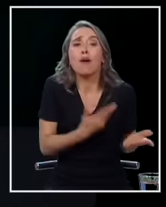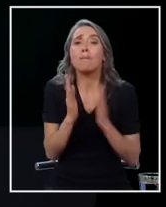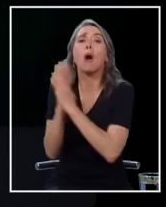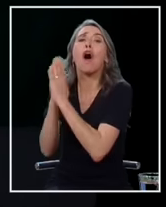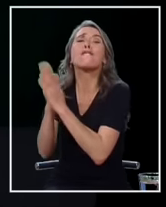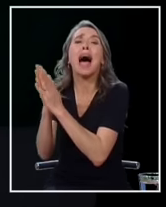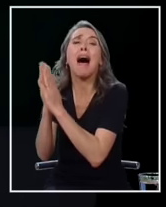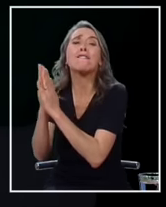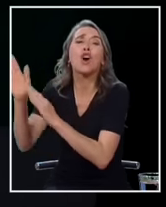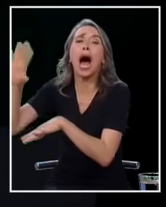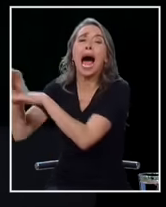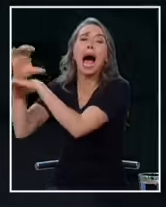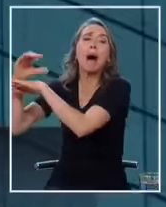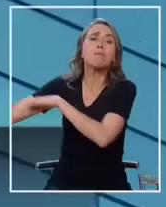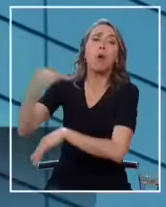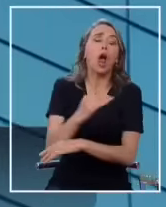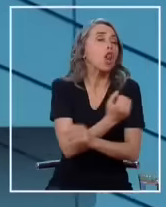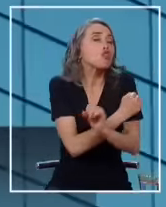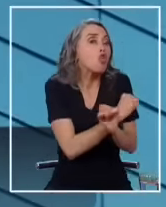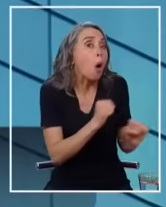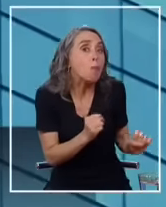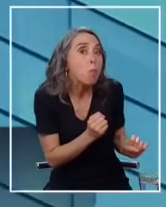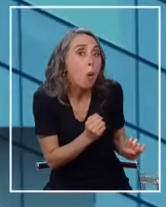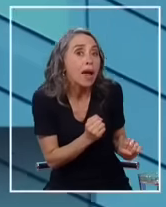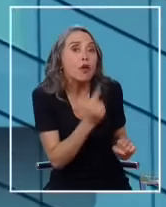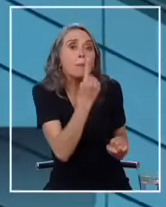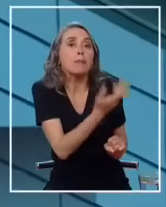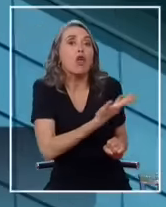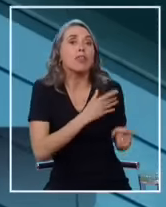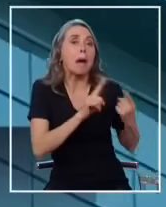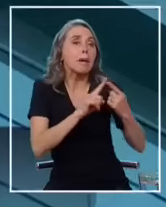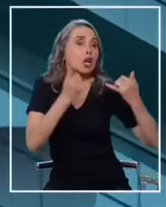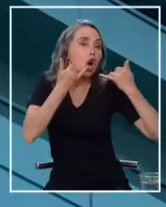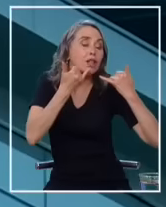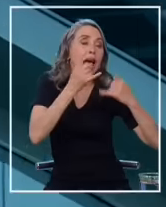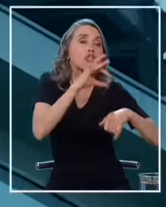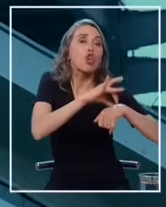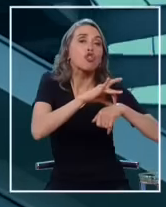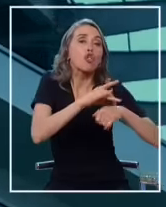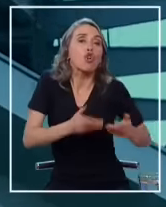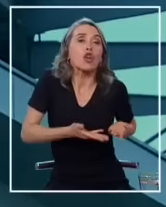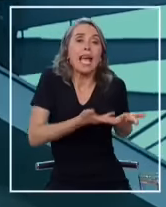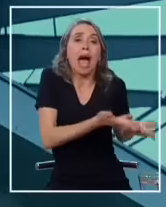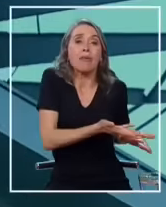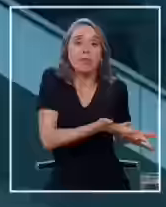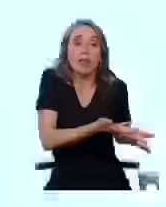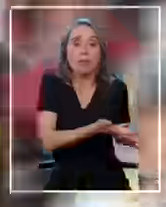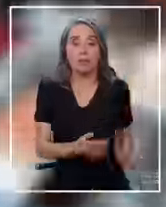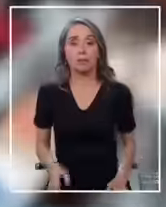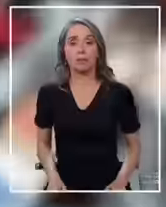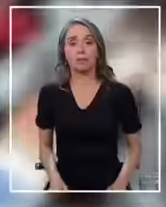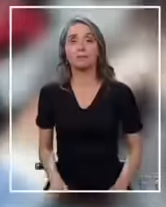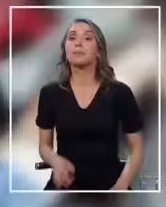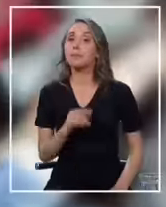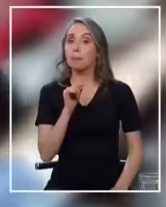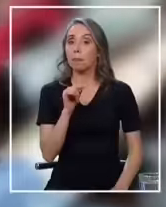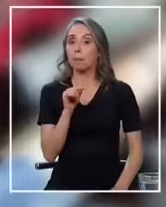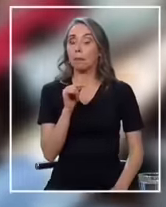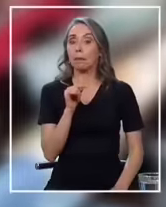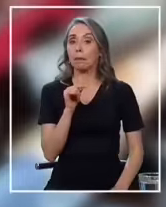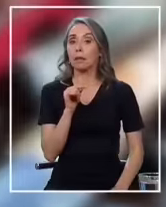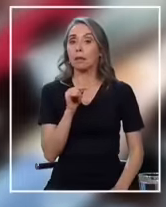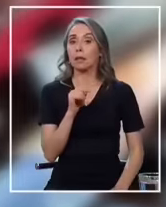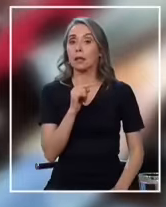favor, mándeme una ambulancia. No puedo si no tengo un contacto con un médico directo. Se da cuenta de que